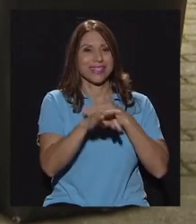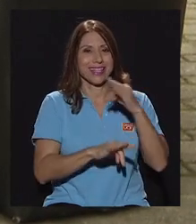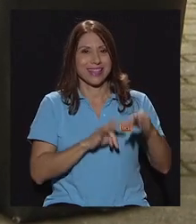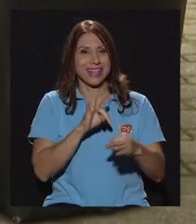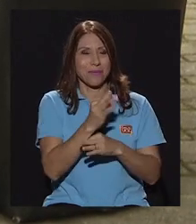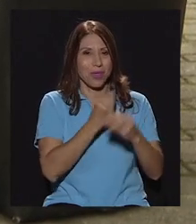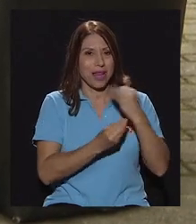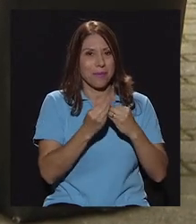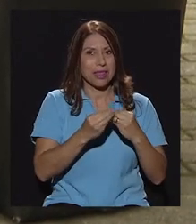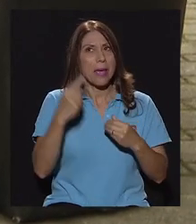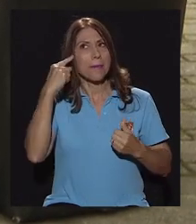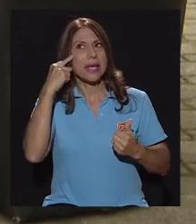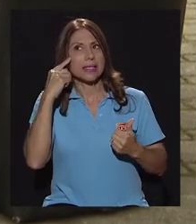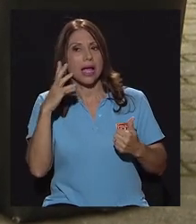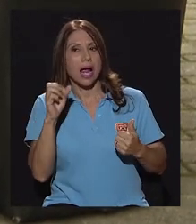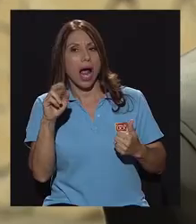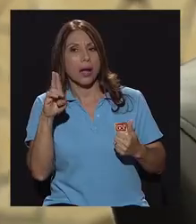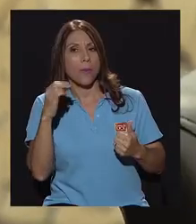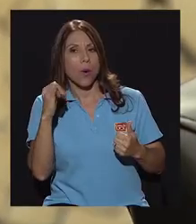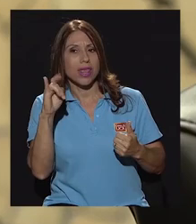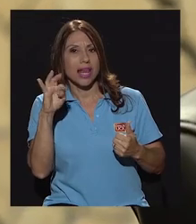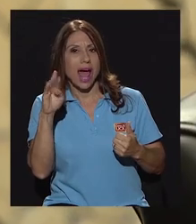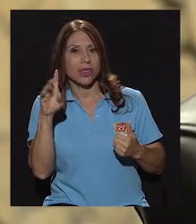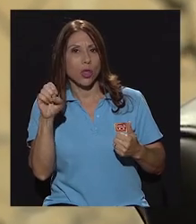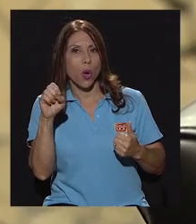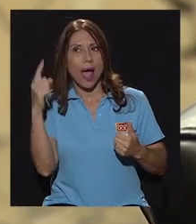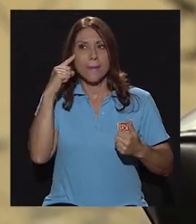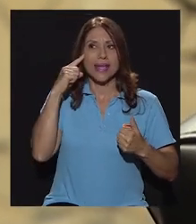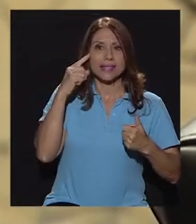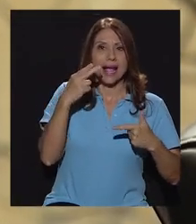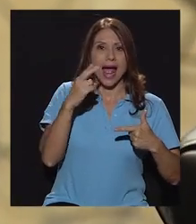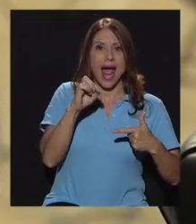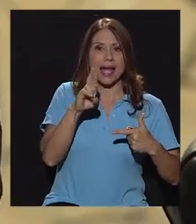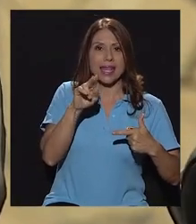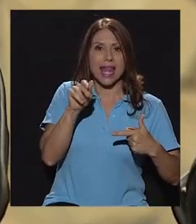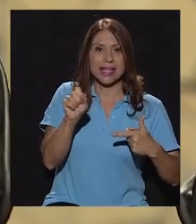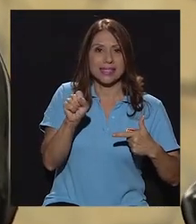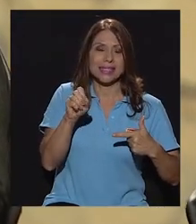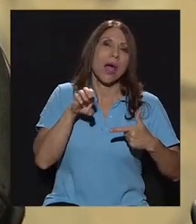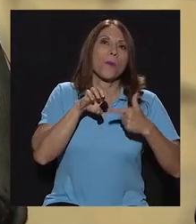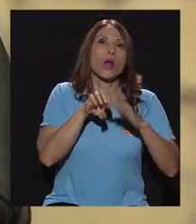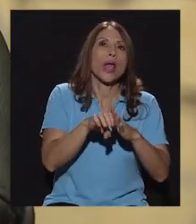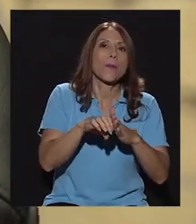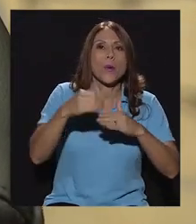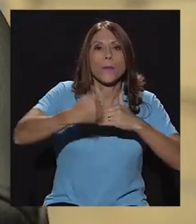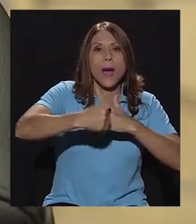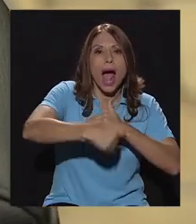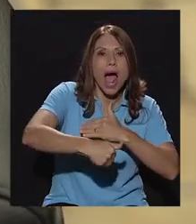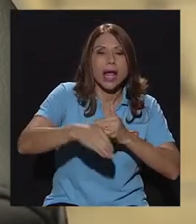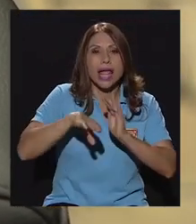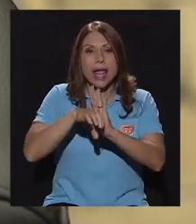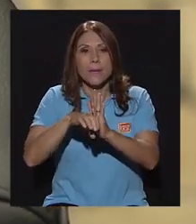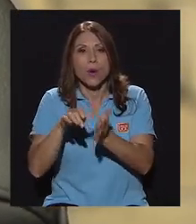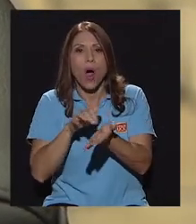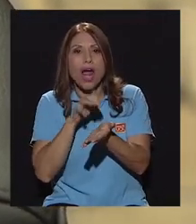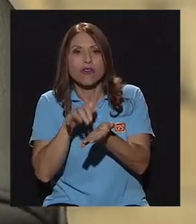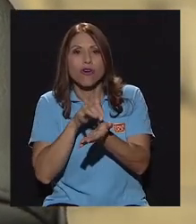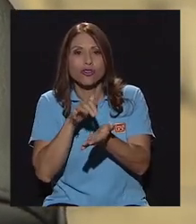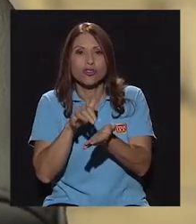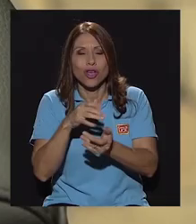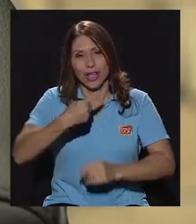dicen carbohidrato, harinas inmediatamente, ¿verdad? Correcto. Harinas como el pan o el